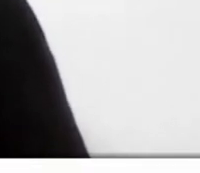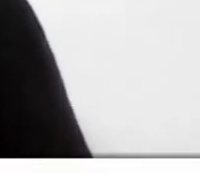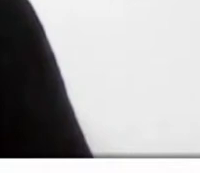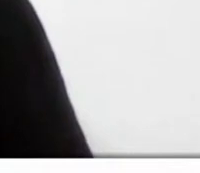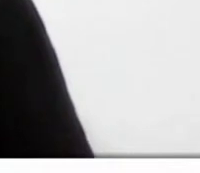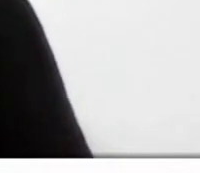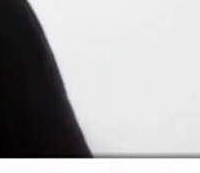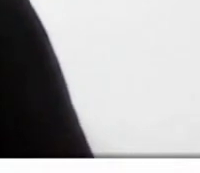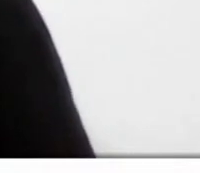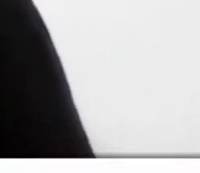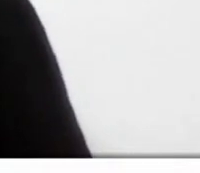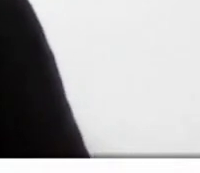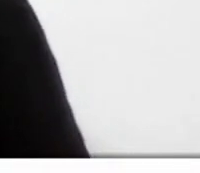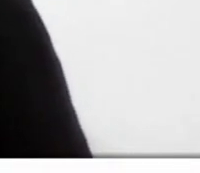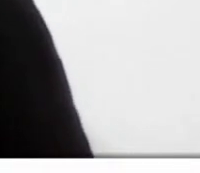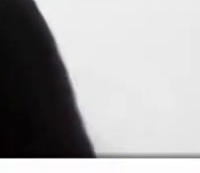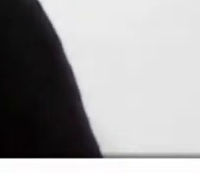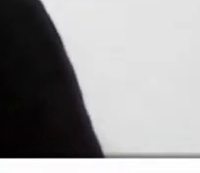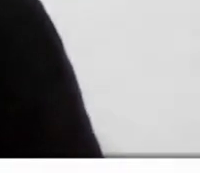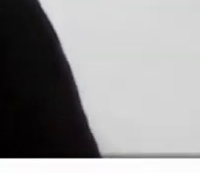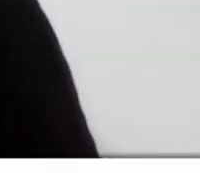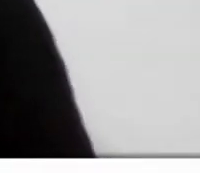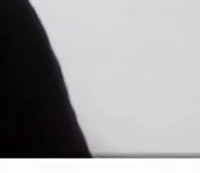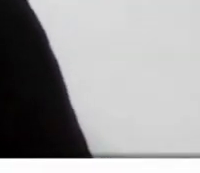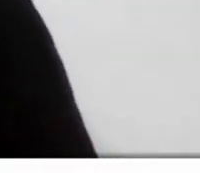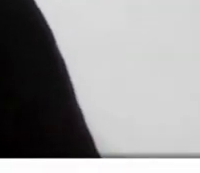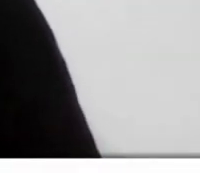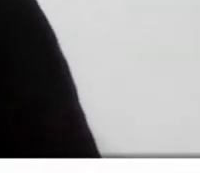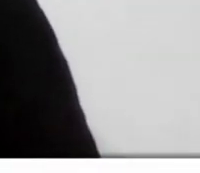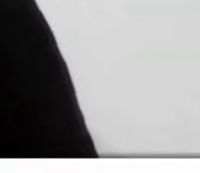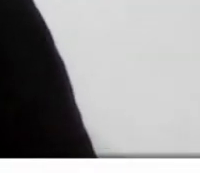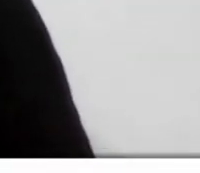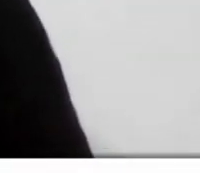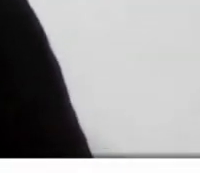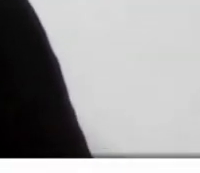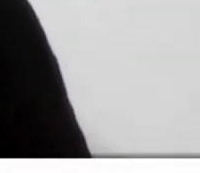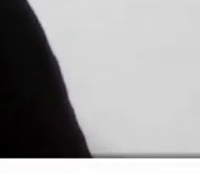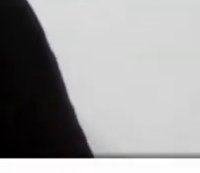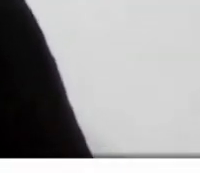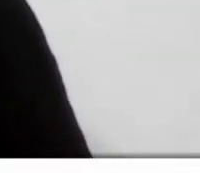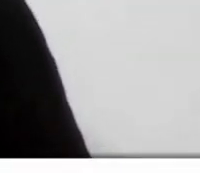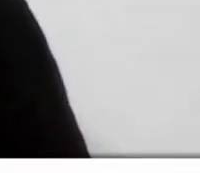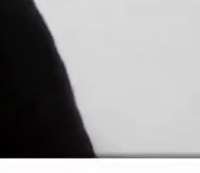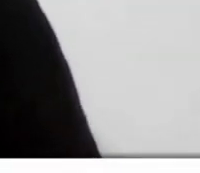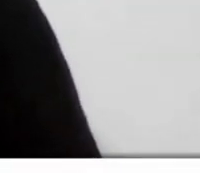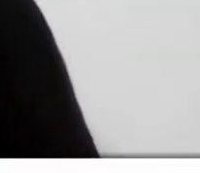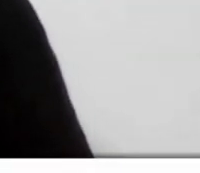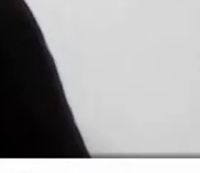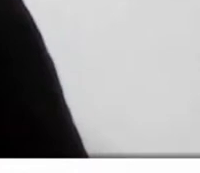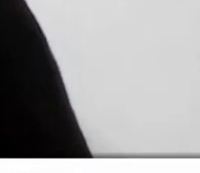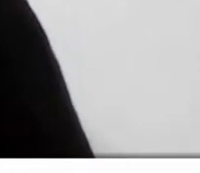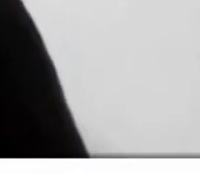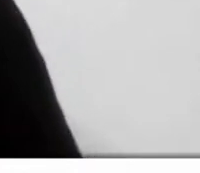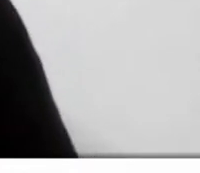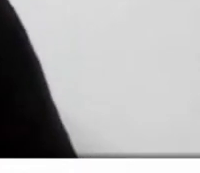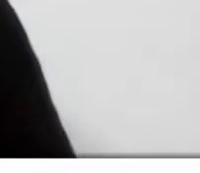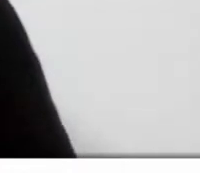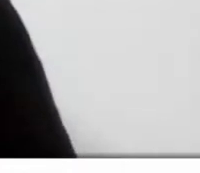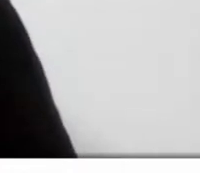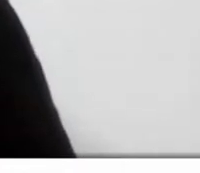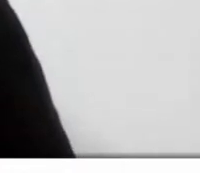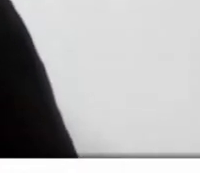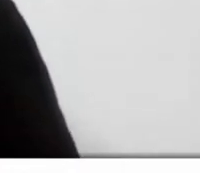cuales este gobierno decidió que la policía rural, en lugar de cumplir funciones en el campo, cumpla funciones en el medio de la